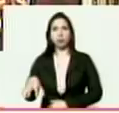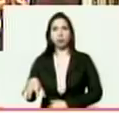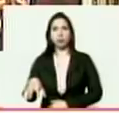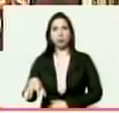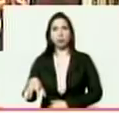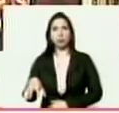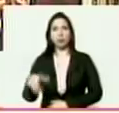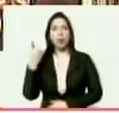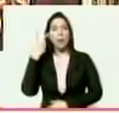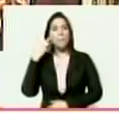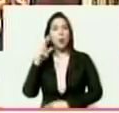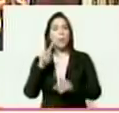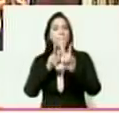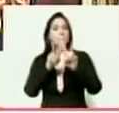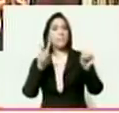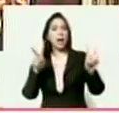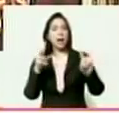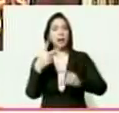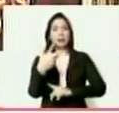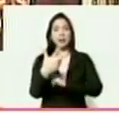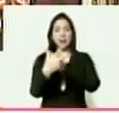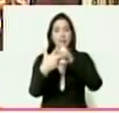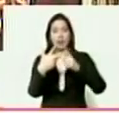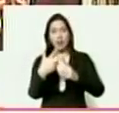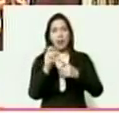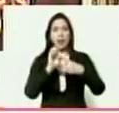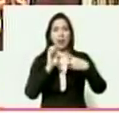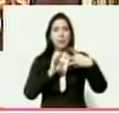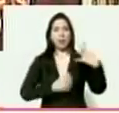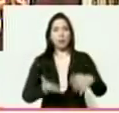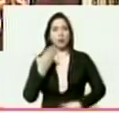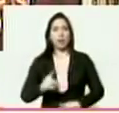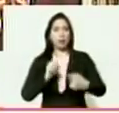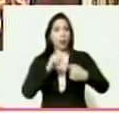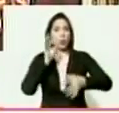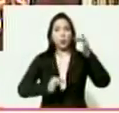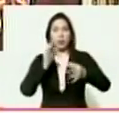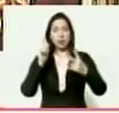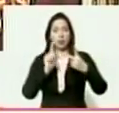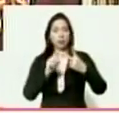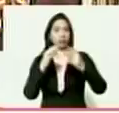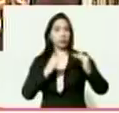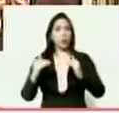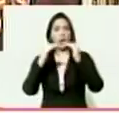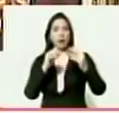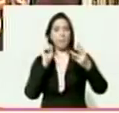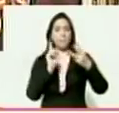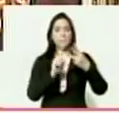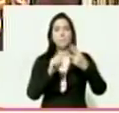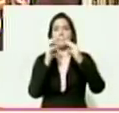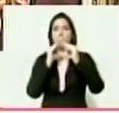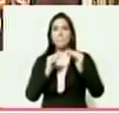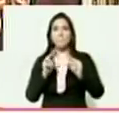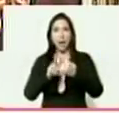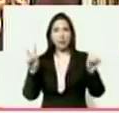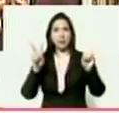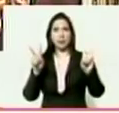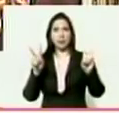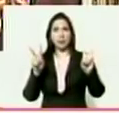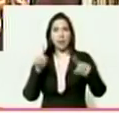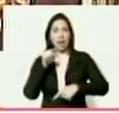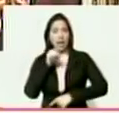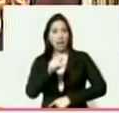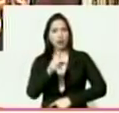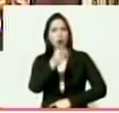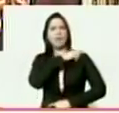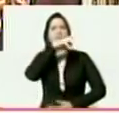por la paz. Tres elementos vitales: la justicia, la igualdad y la paz. Por eso, como jefe de